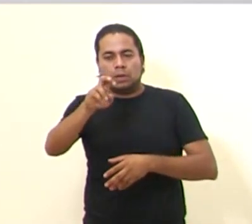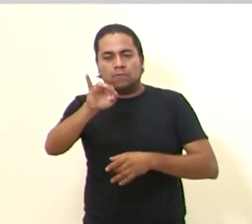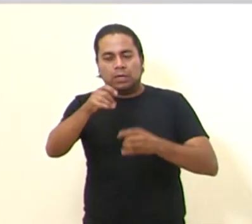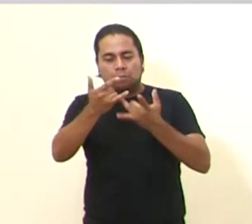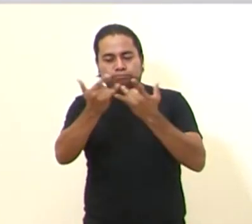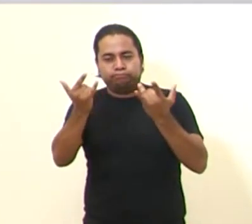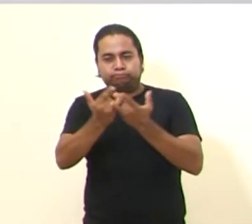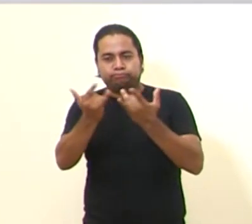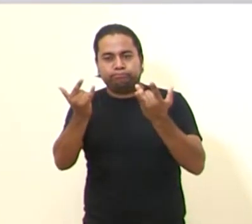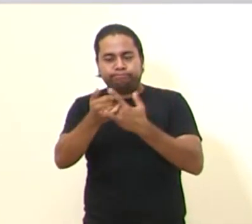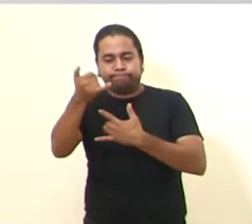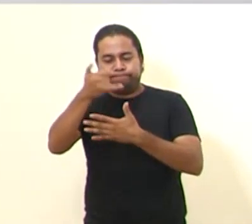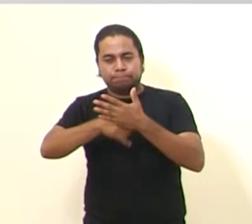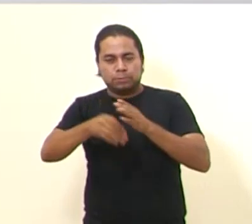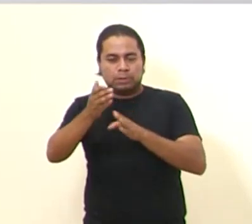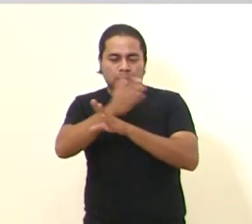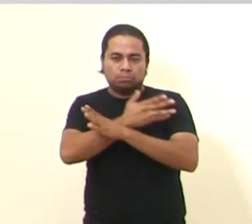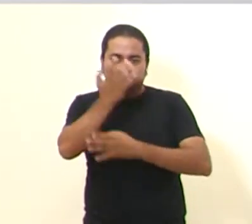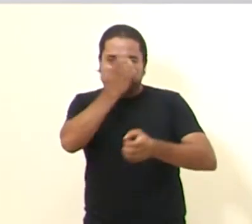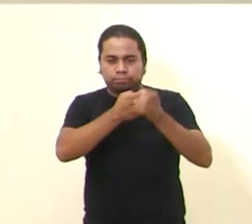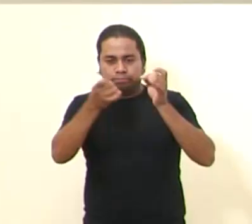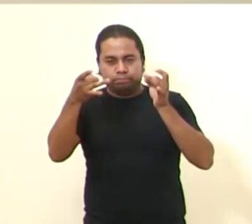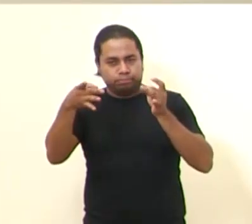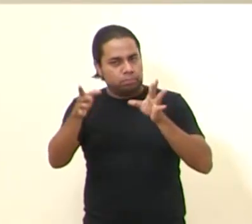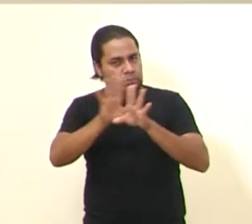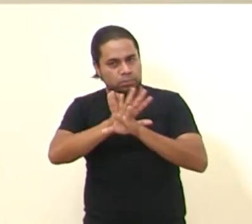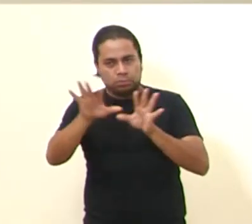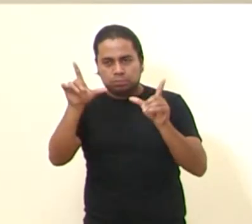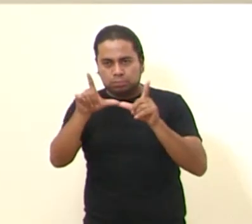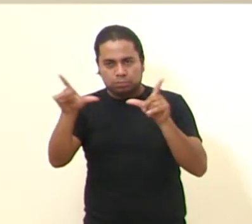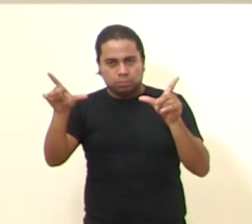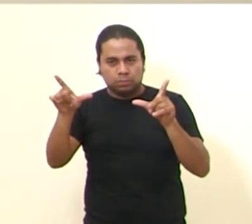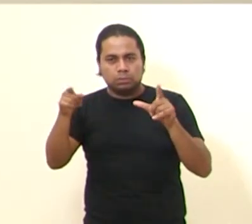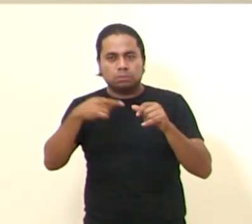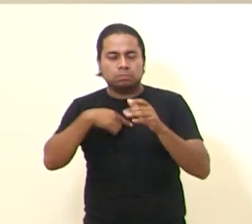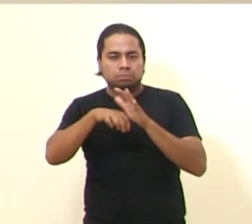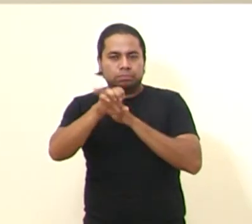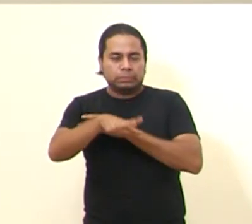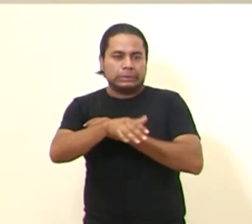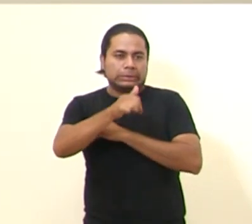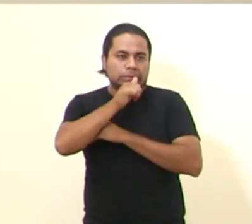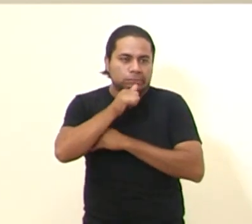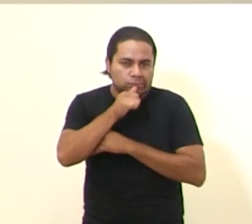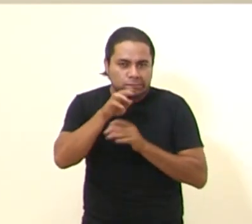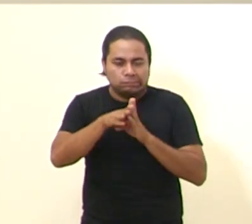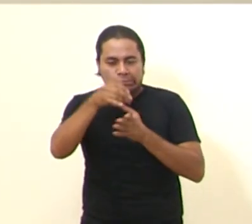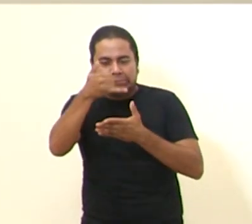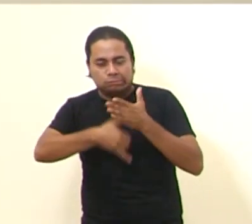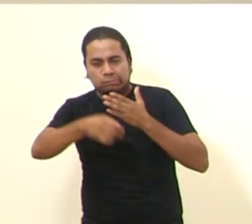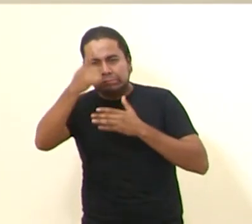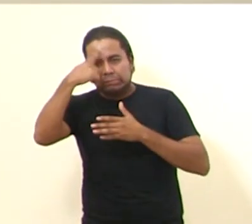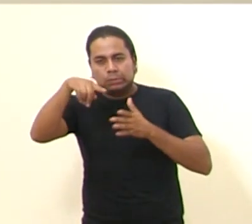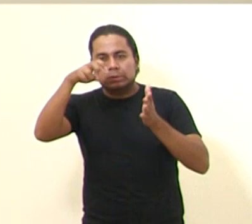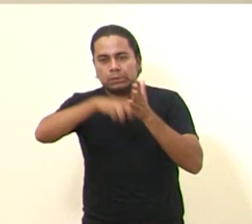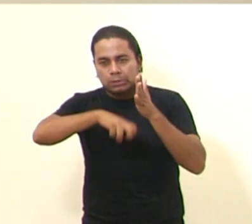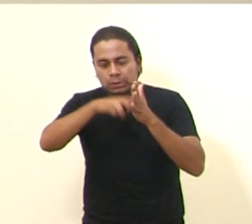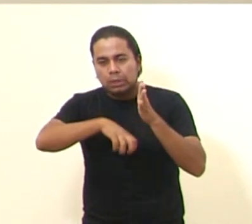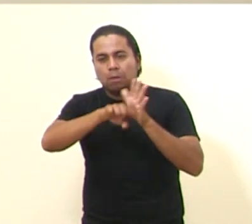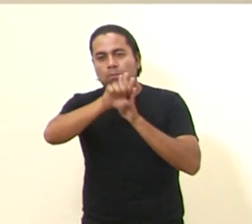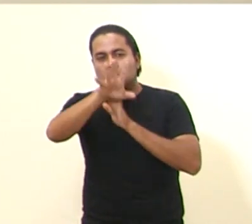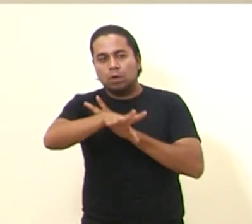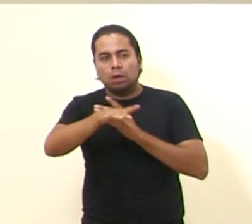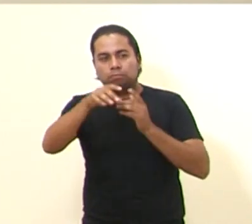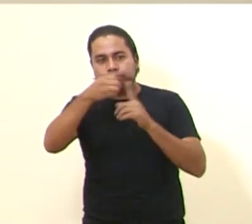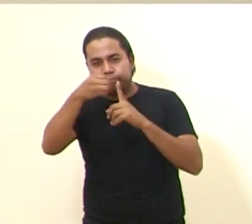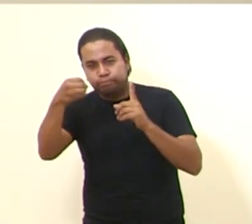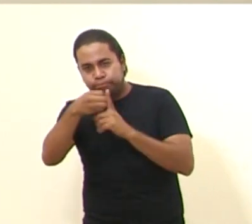finalmente después de que la revisé. Si yo no tengo suficientes conocimientos para poder corregir, por ejemplo, la ortografía,